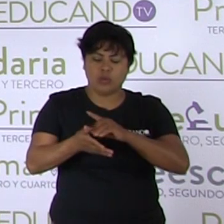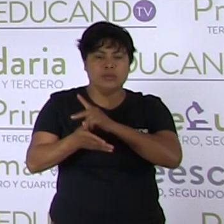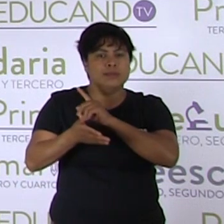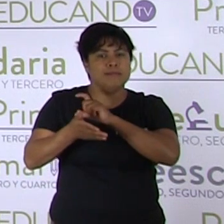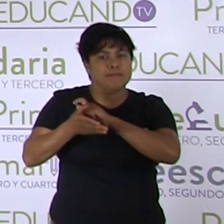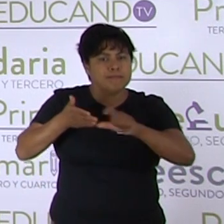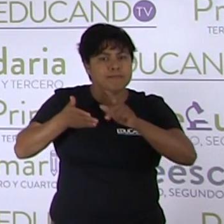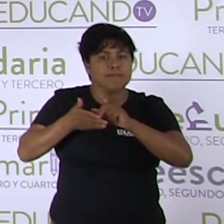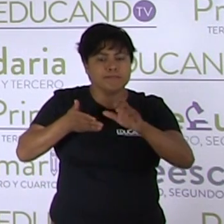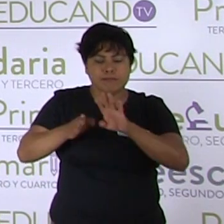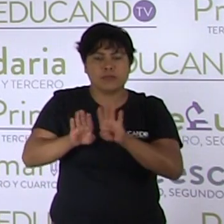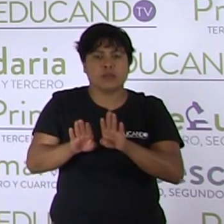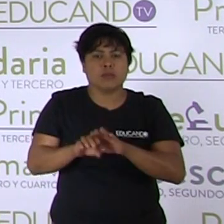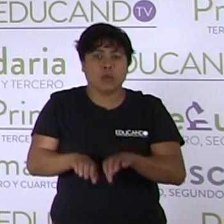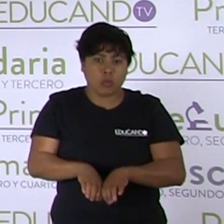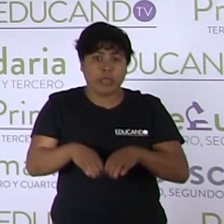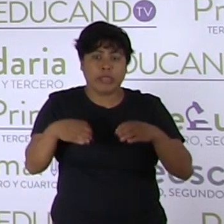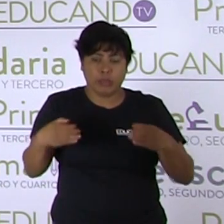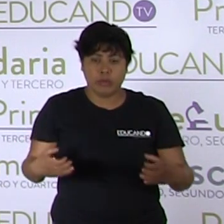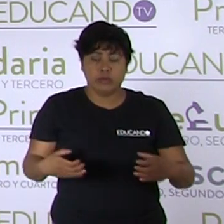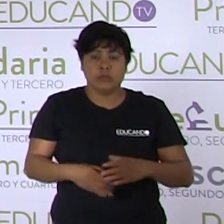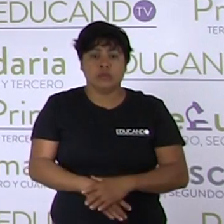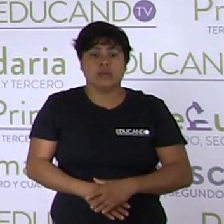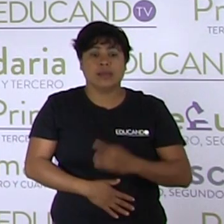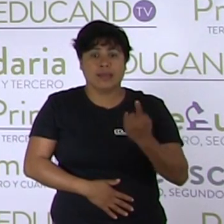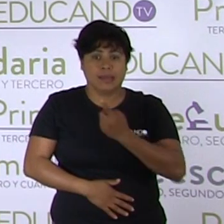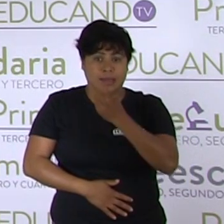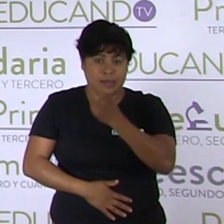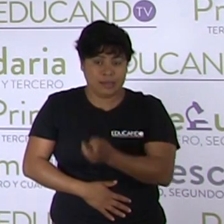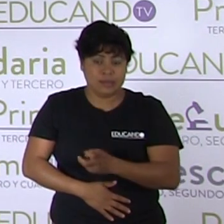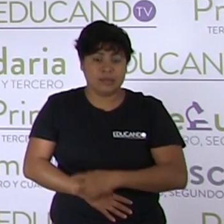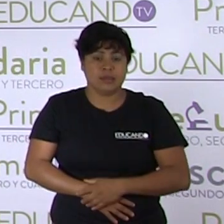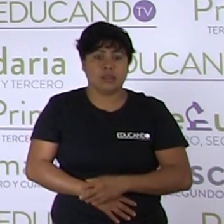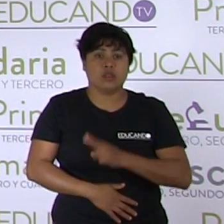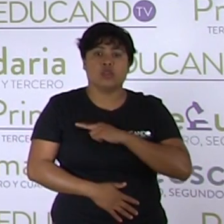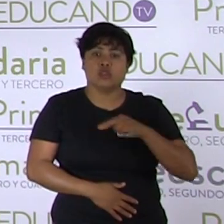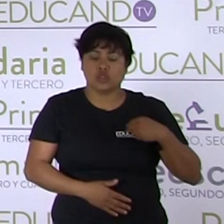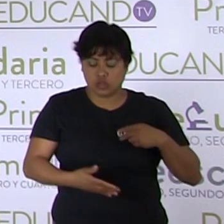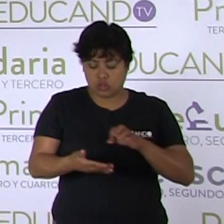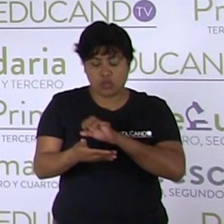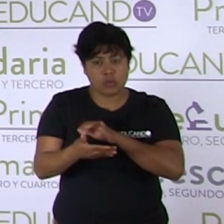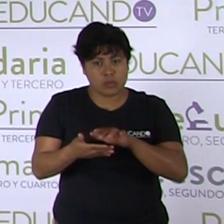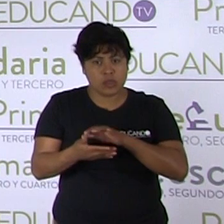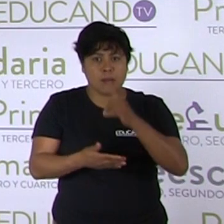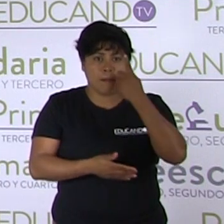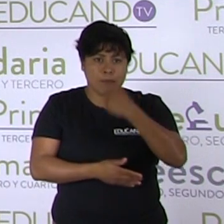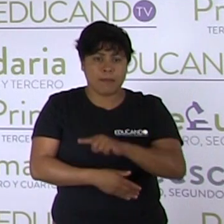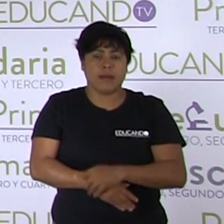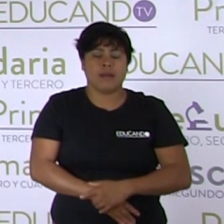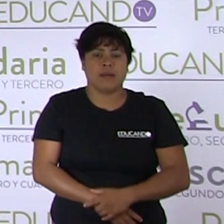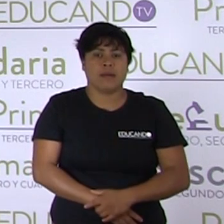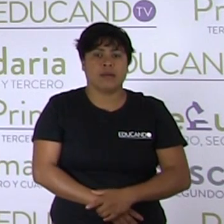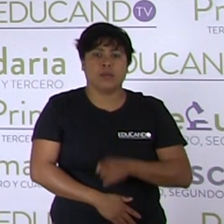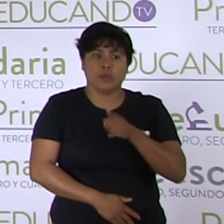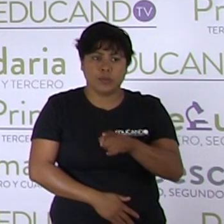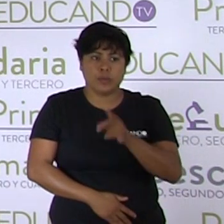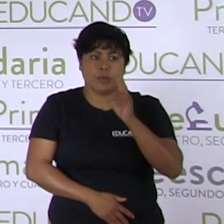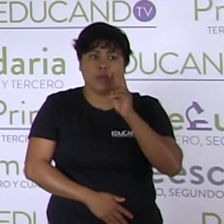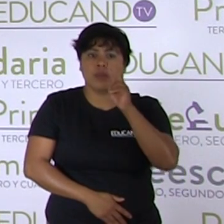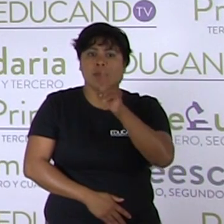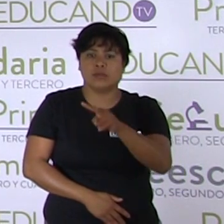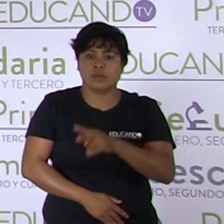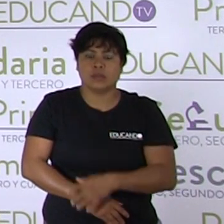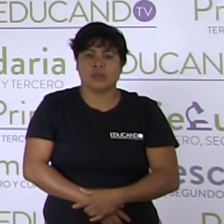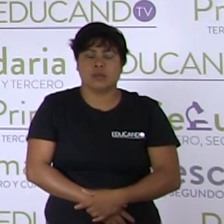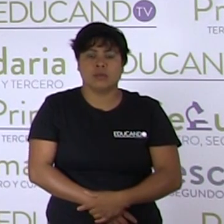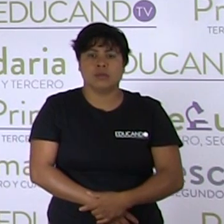fragmentos de cuentos que también lo vamos a leer para que vayas